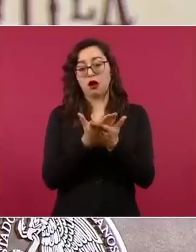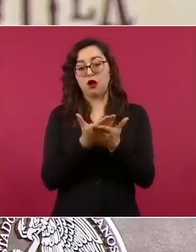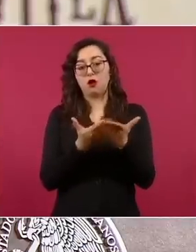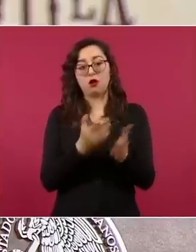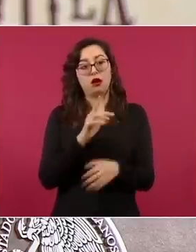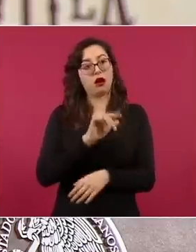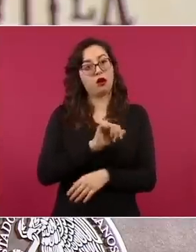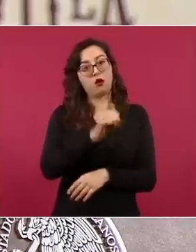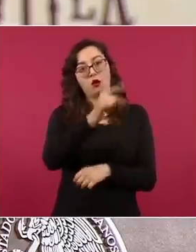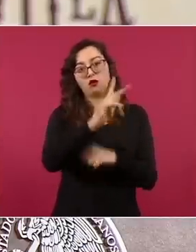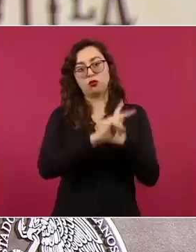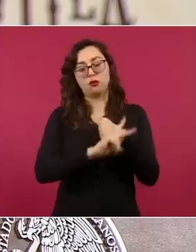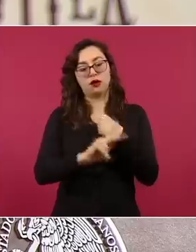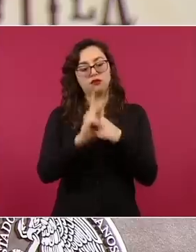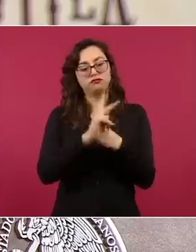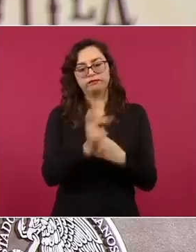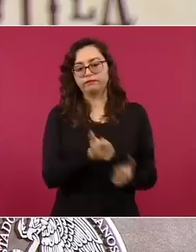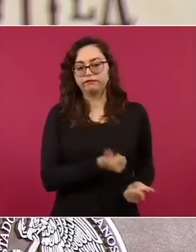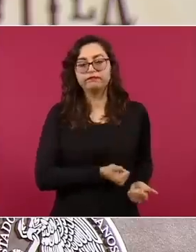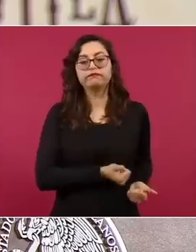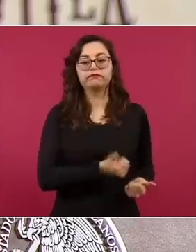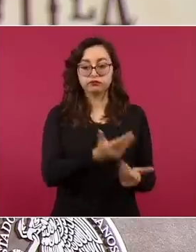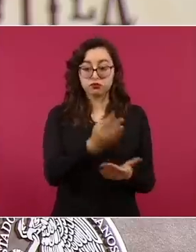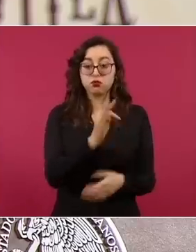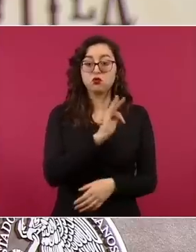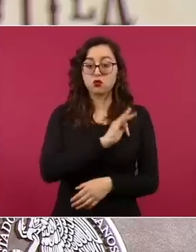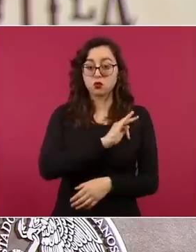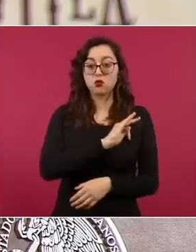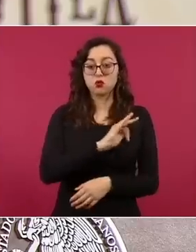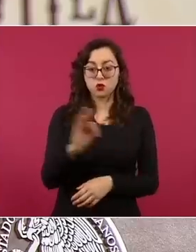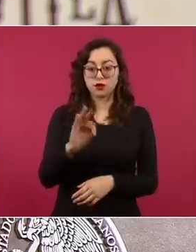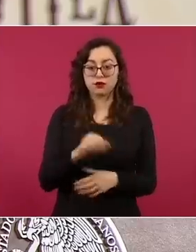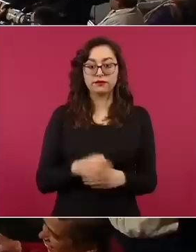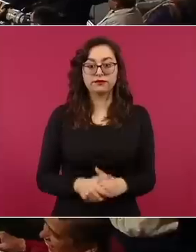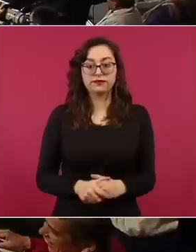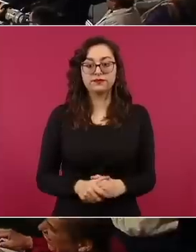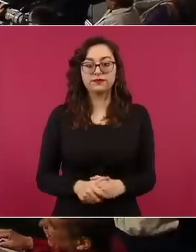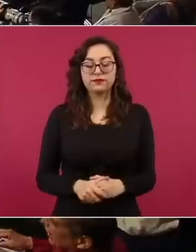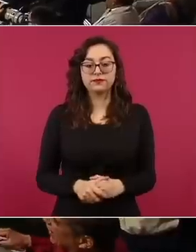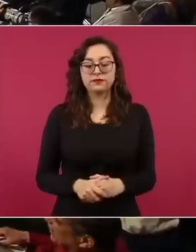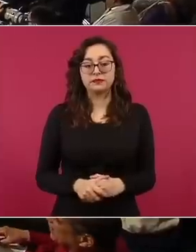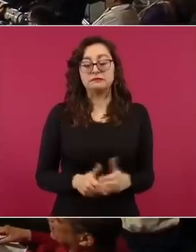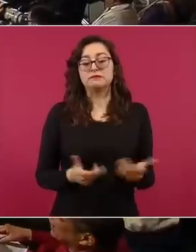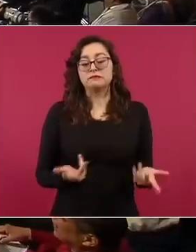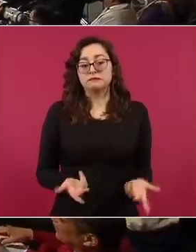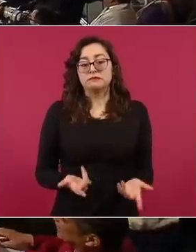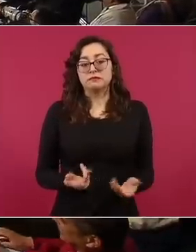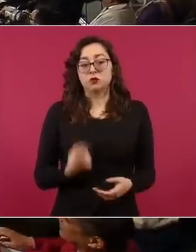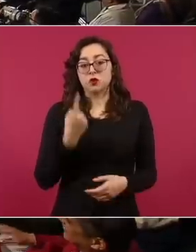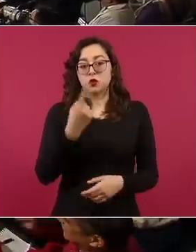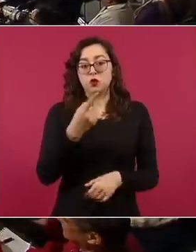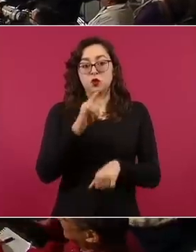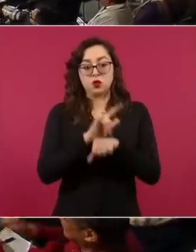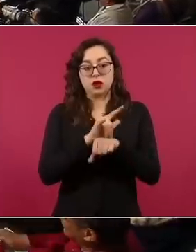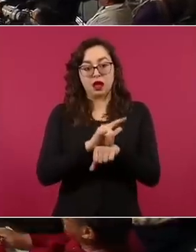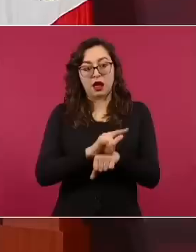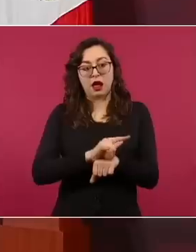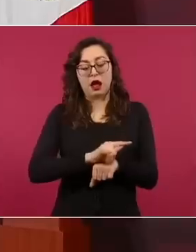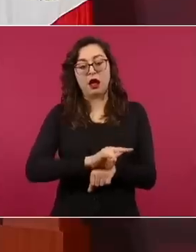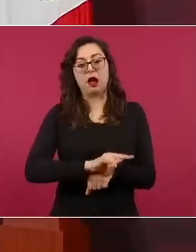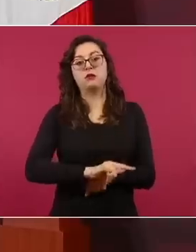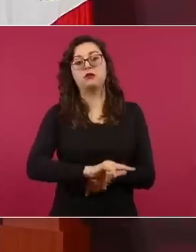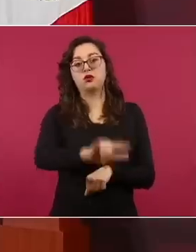al extranjero. Se tuvo la necesidad de un avión comercial que nos pudiera garantizar